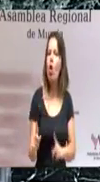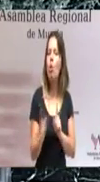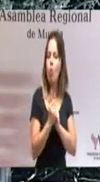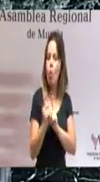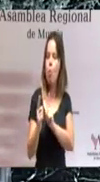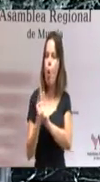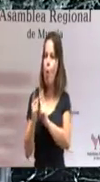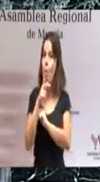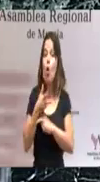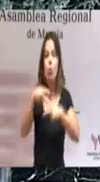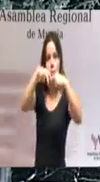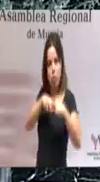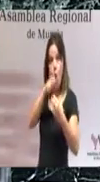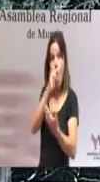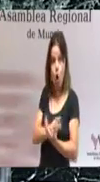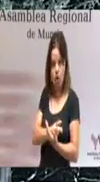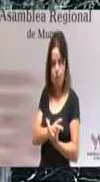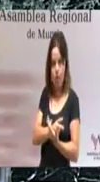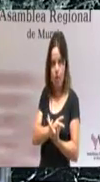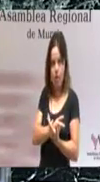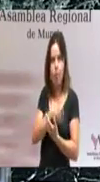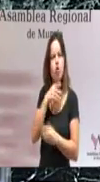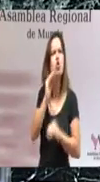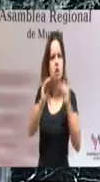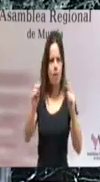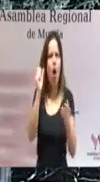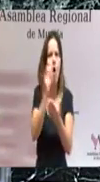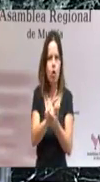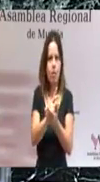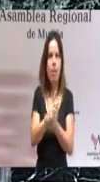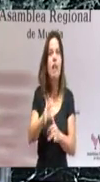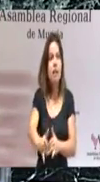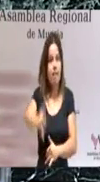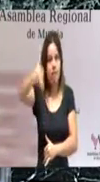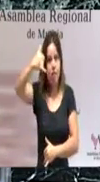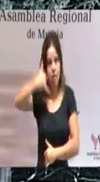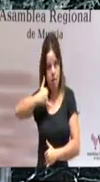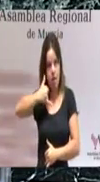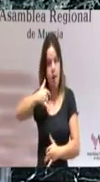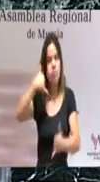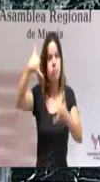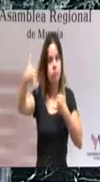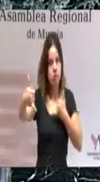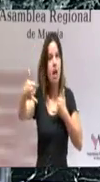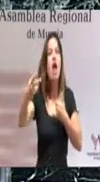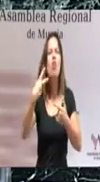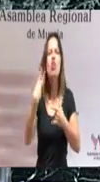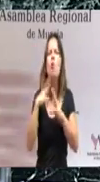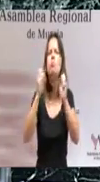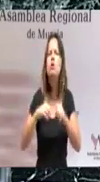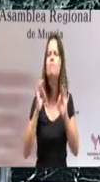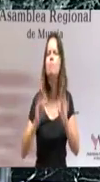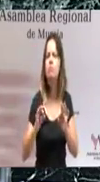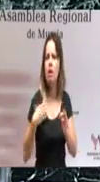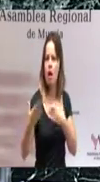para, sentados de nuevo, porque les voy a volver a llamar, que me cojan el teléfono y hablar de pactos concretos, de hoja